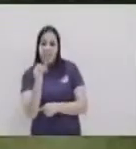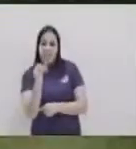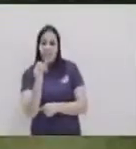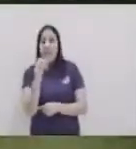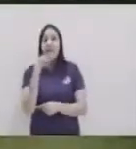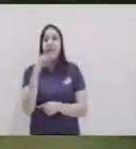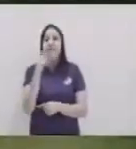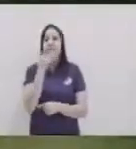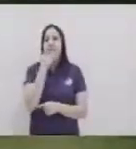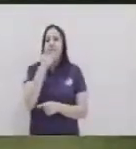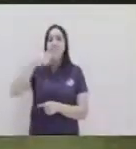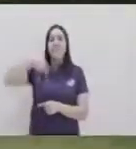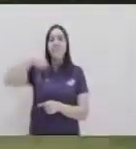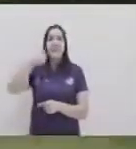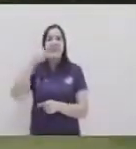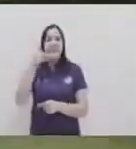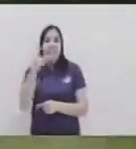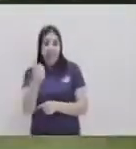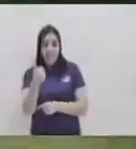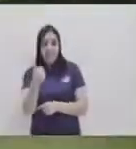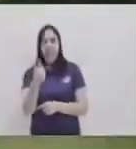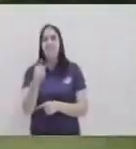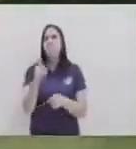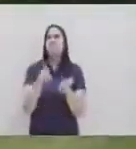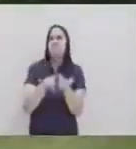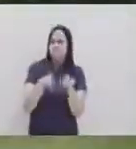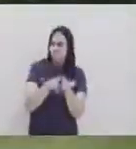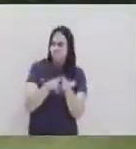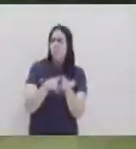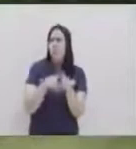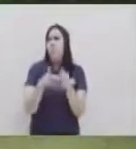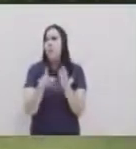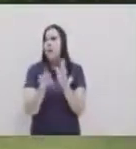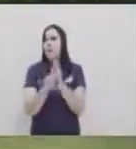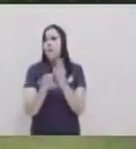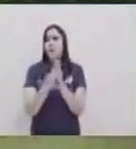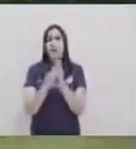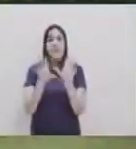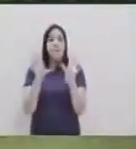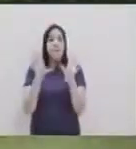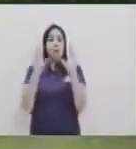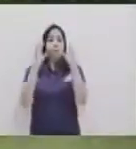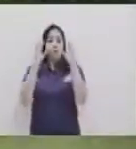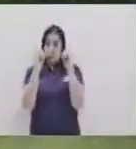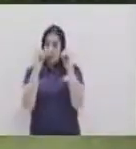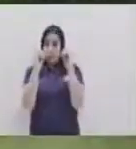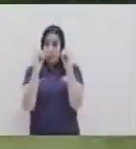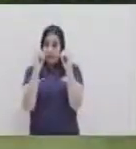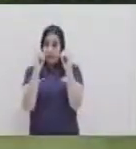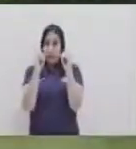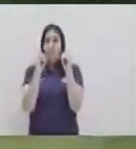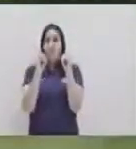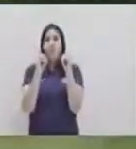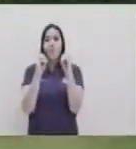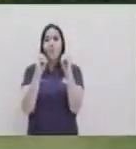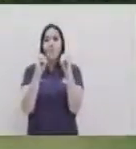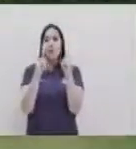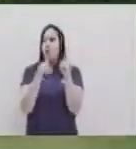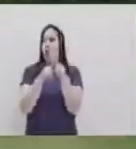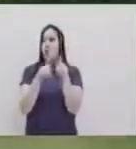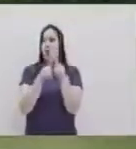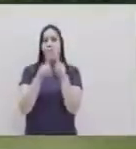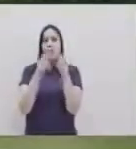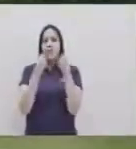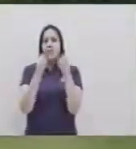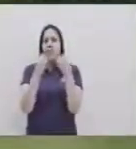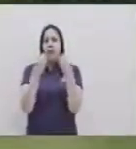similar a la anterior que hicimos de nada, solo que en esta ocasión cerramos nuestra mano como